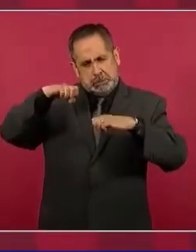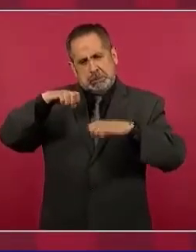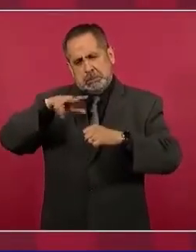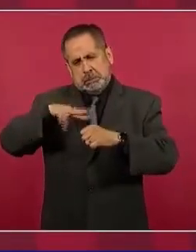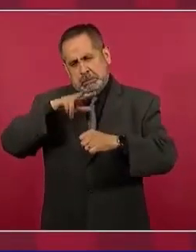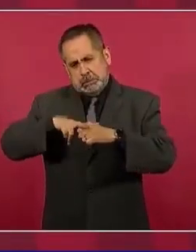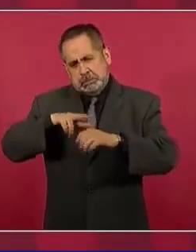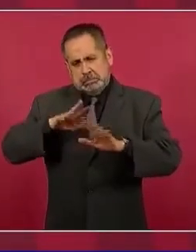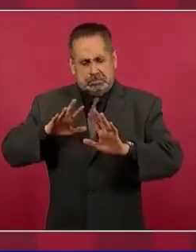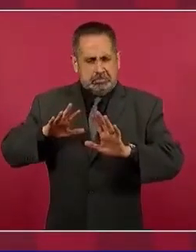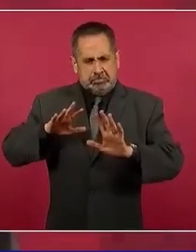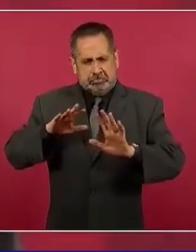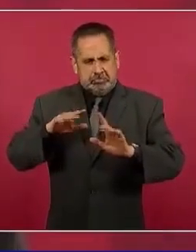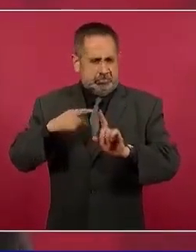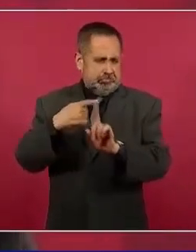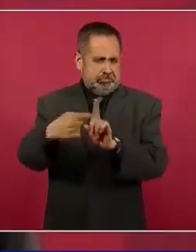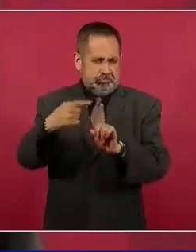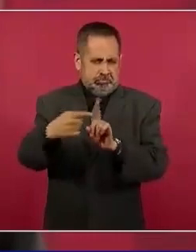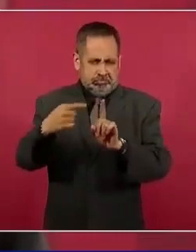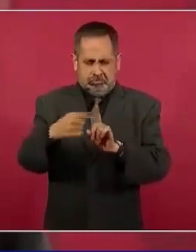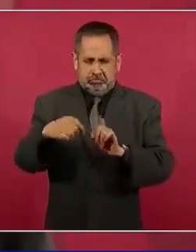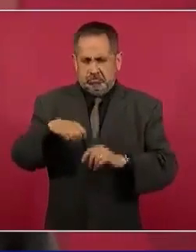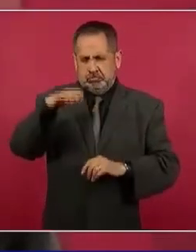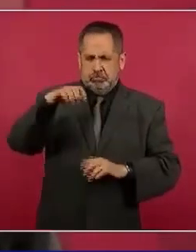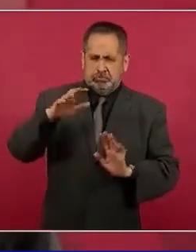o de edad